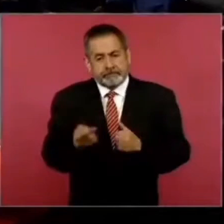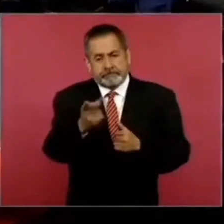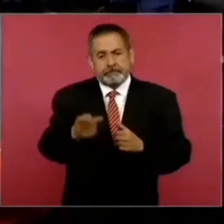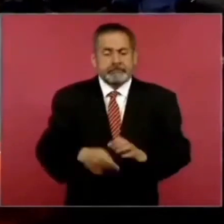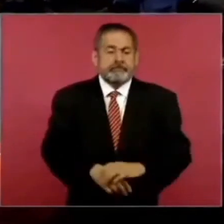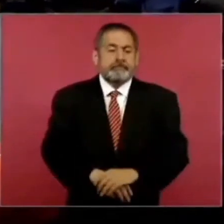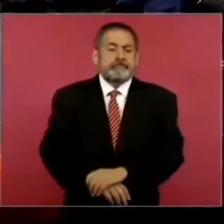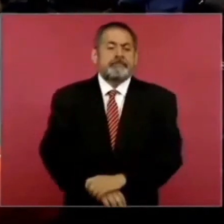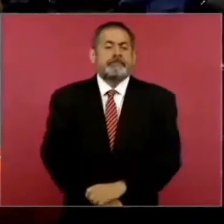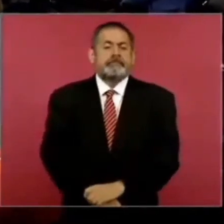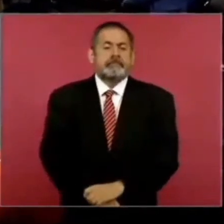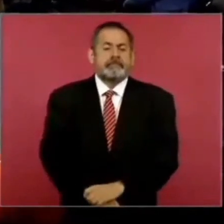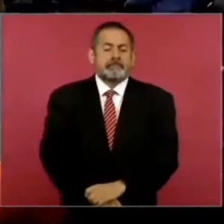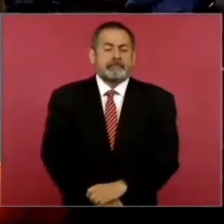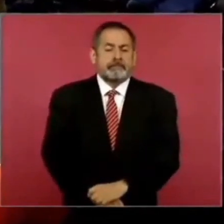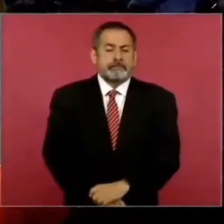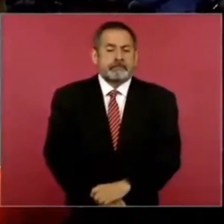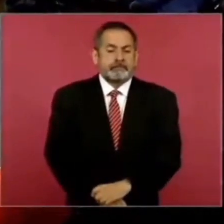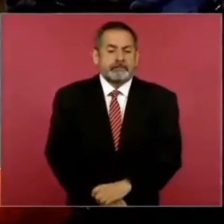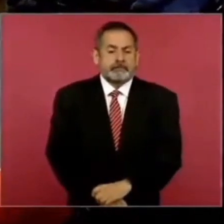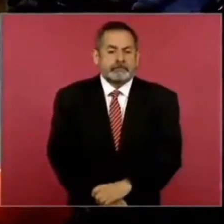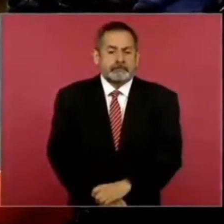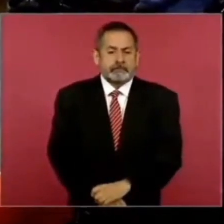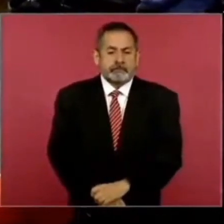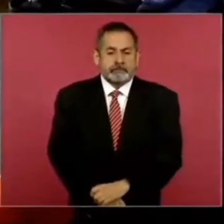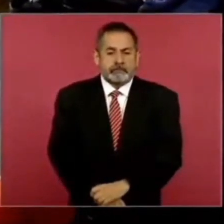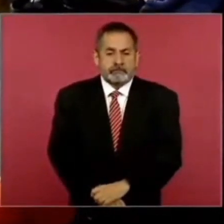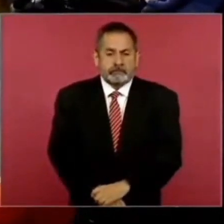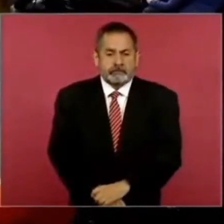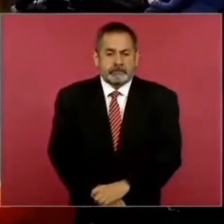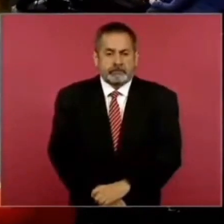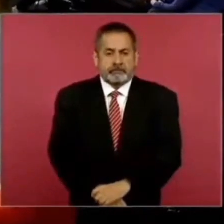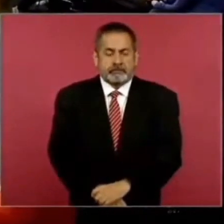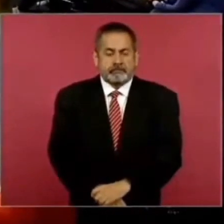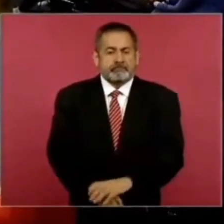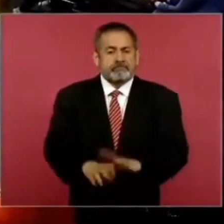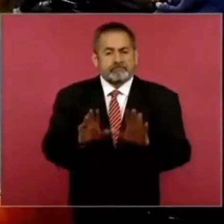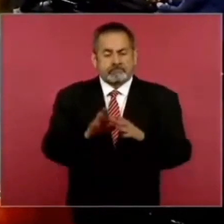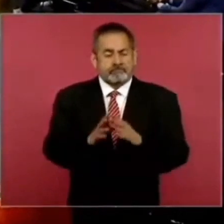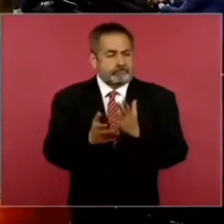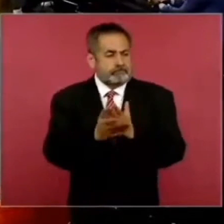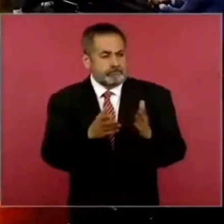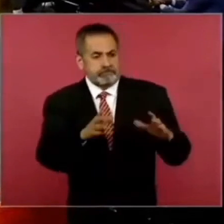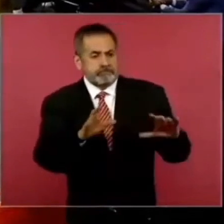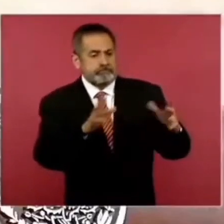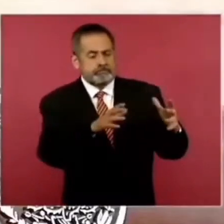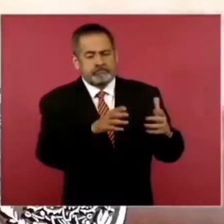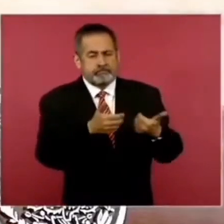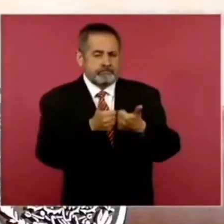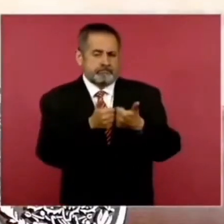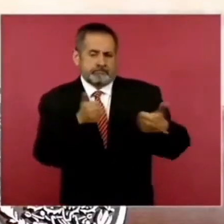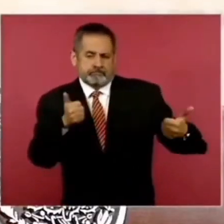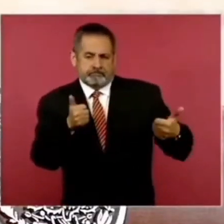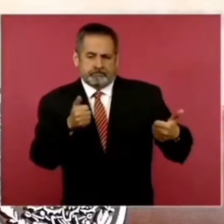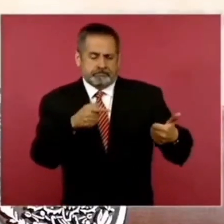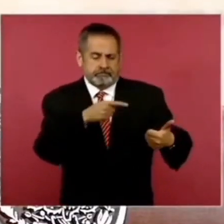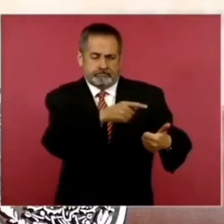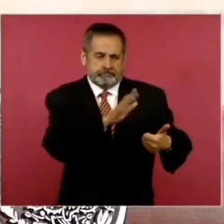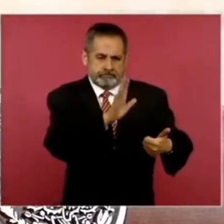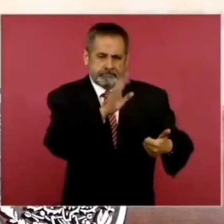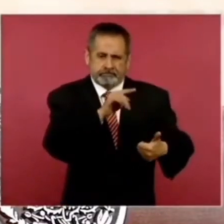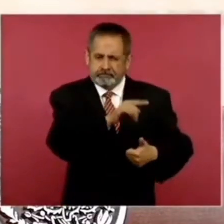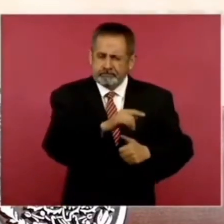pregunta. Bueno, es un asunto de un poder independiente, autónomo.